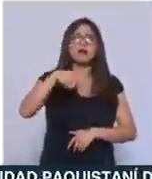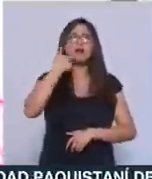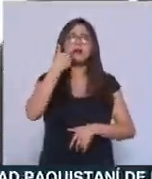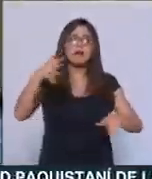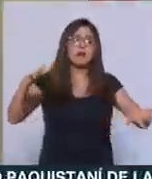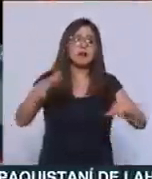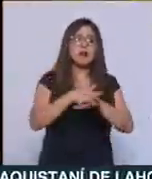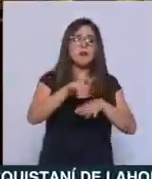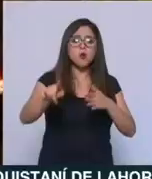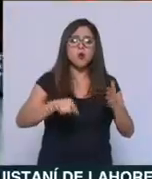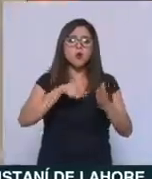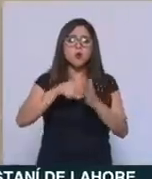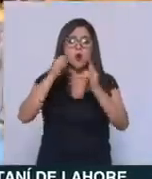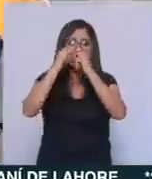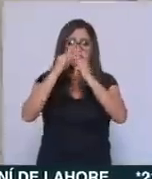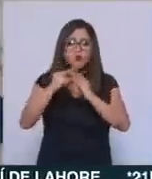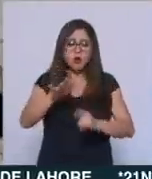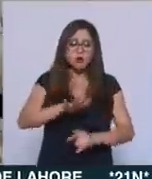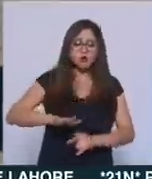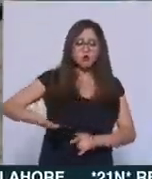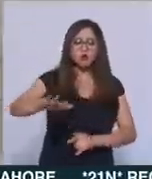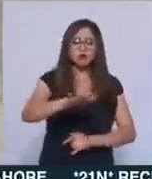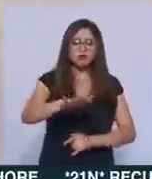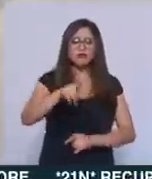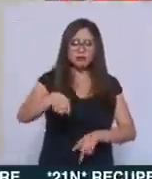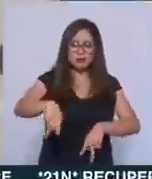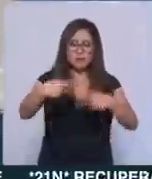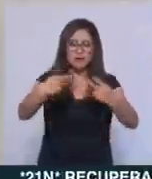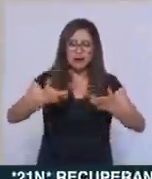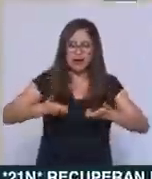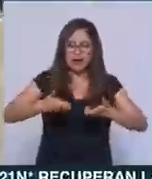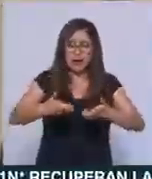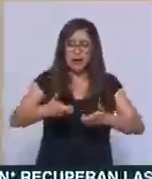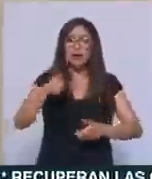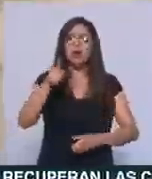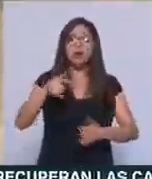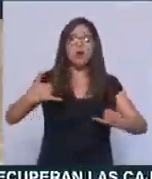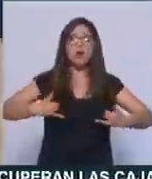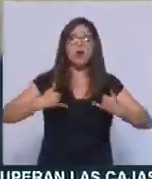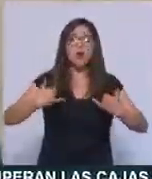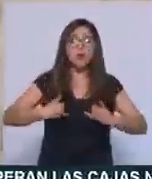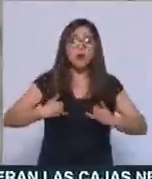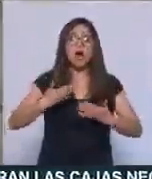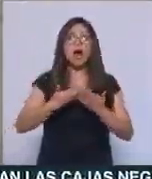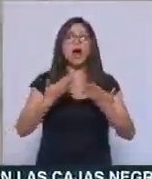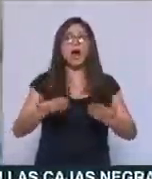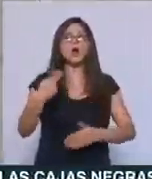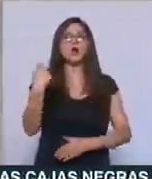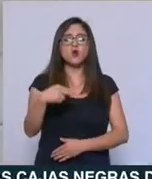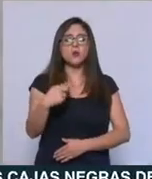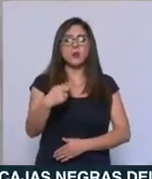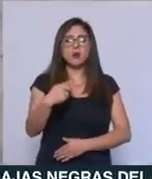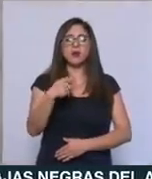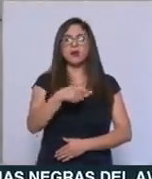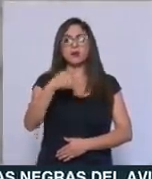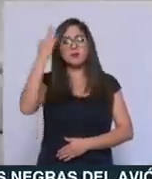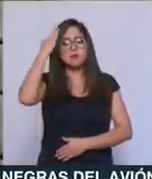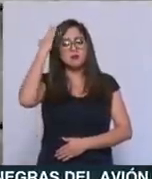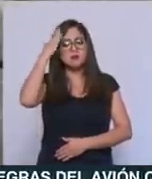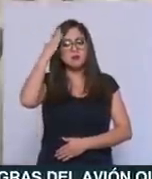los ambulantes en el primer cuadro de la ciudad. En el lugar, un joven identificado ahora por las